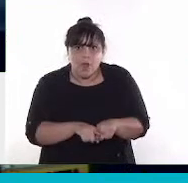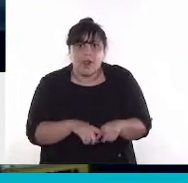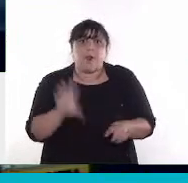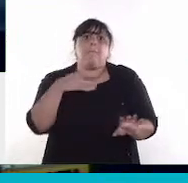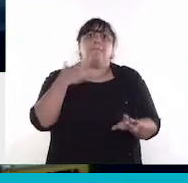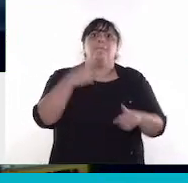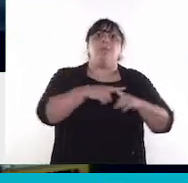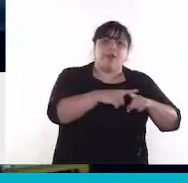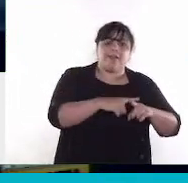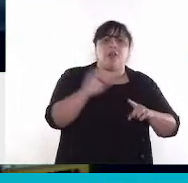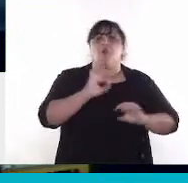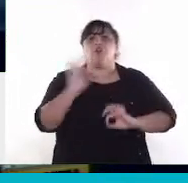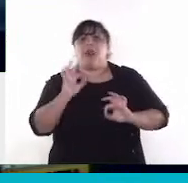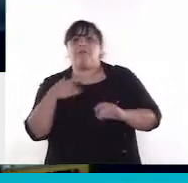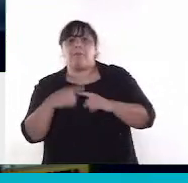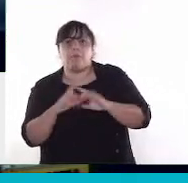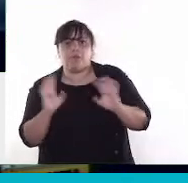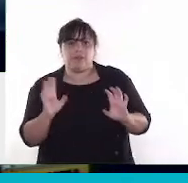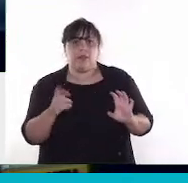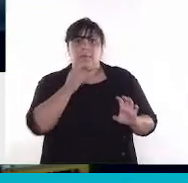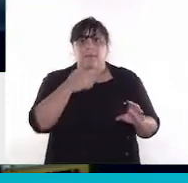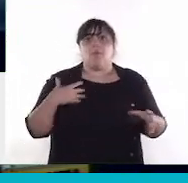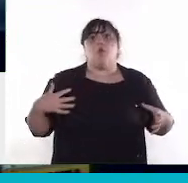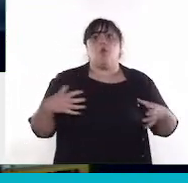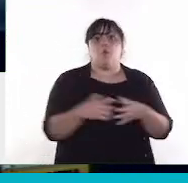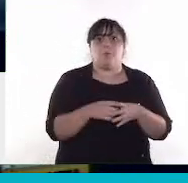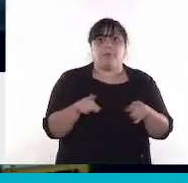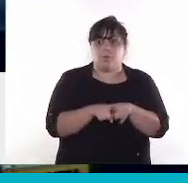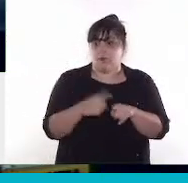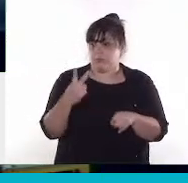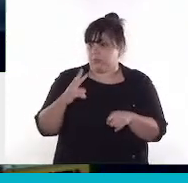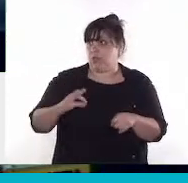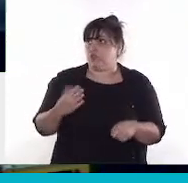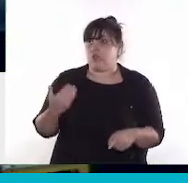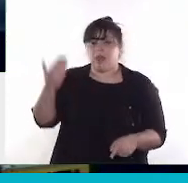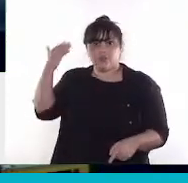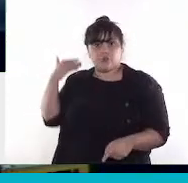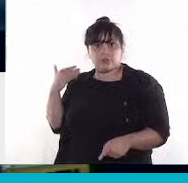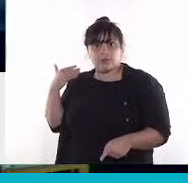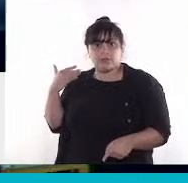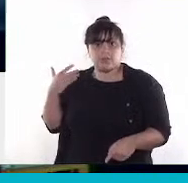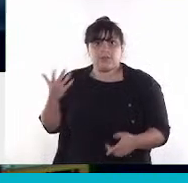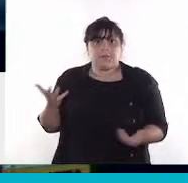la realidad de que fue la fuerza política que gobernó hasta hace 2 años atrás.